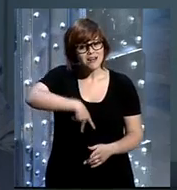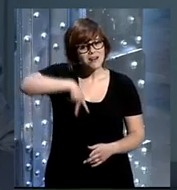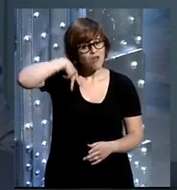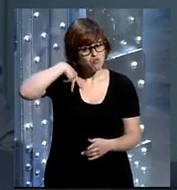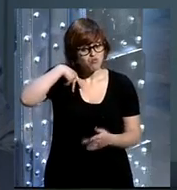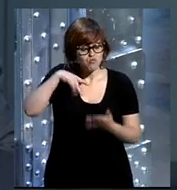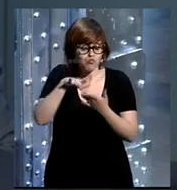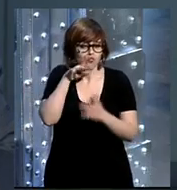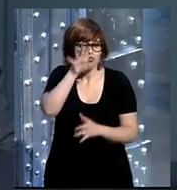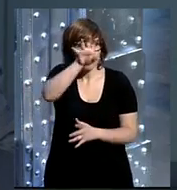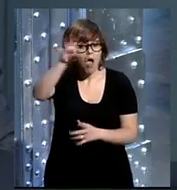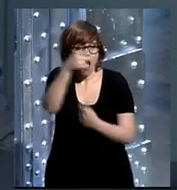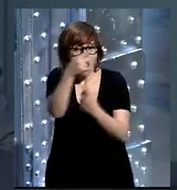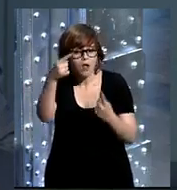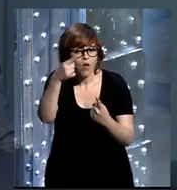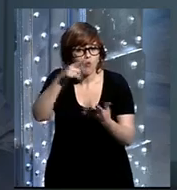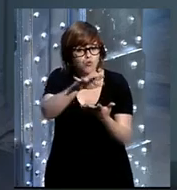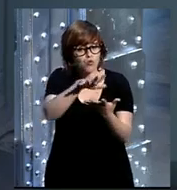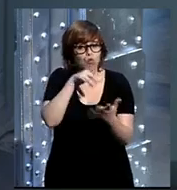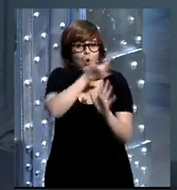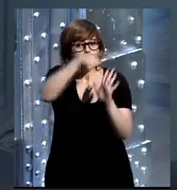como en las